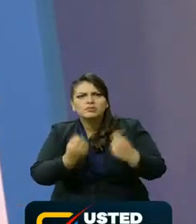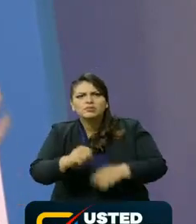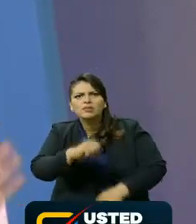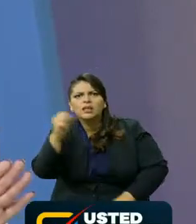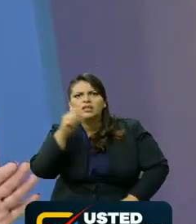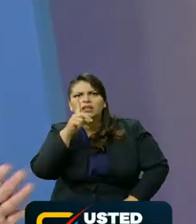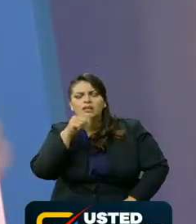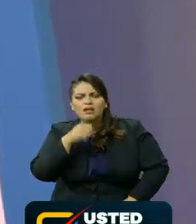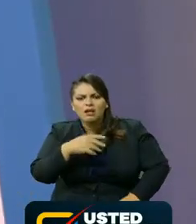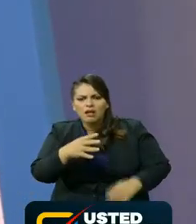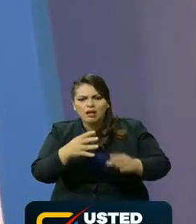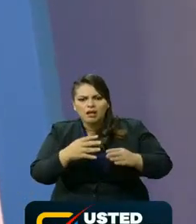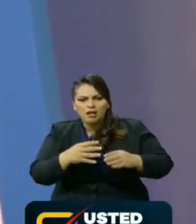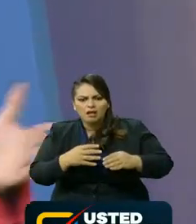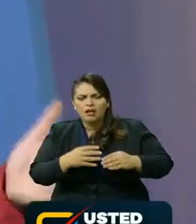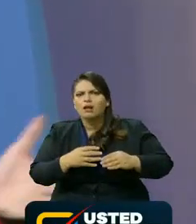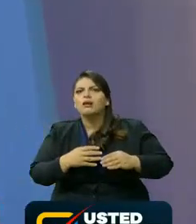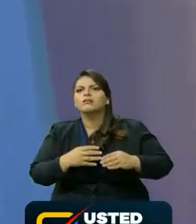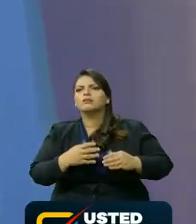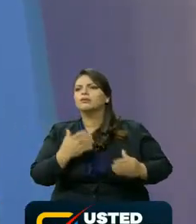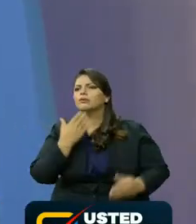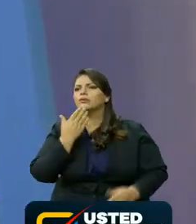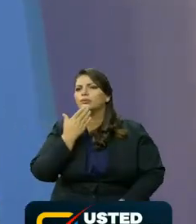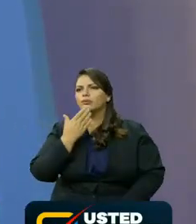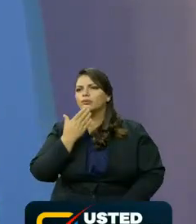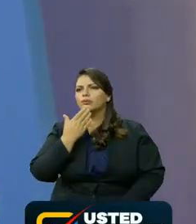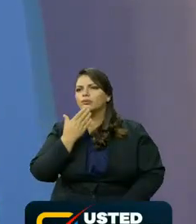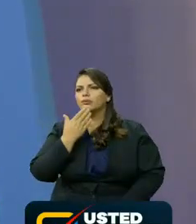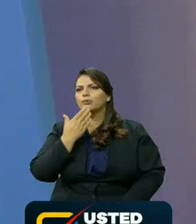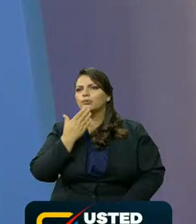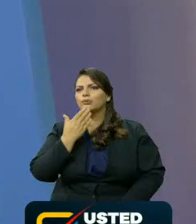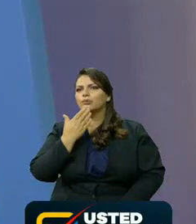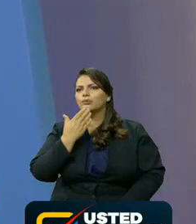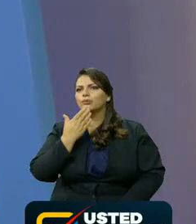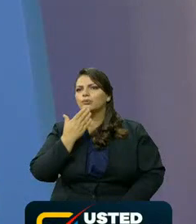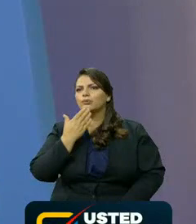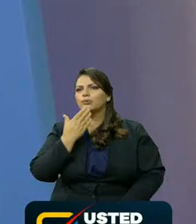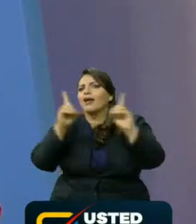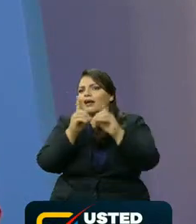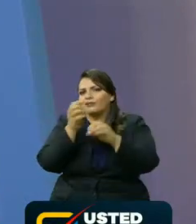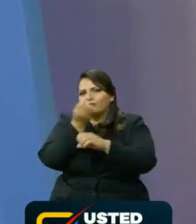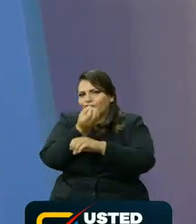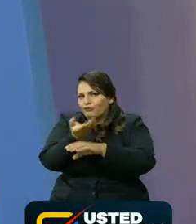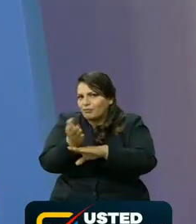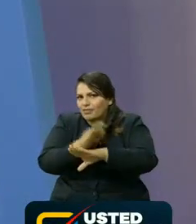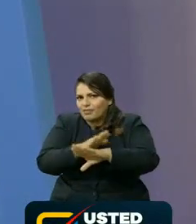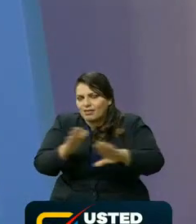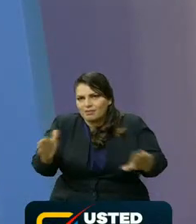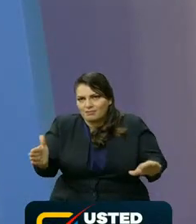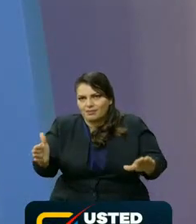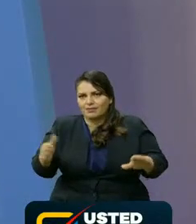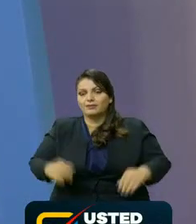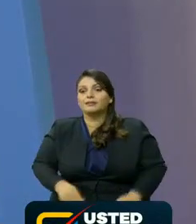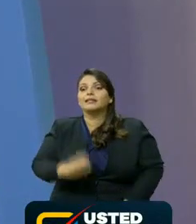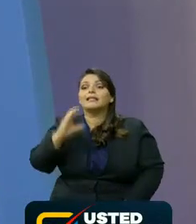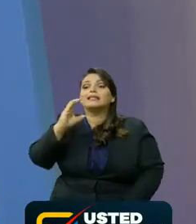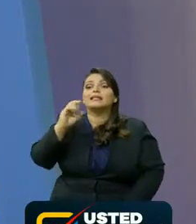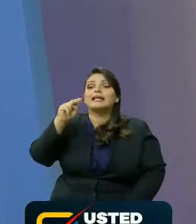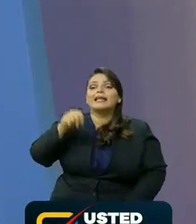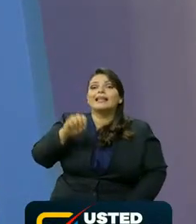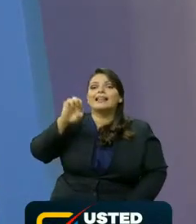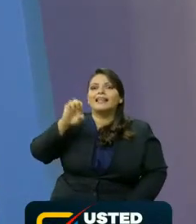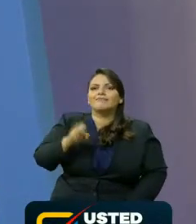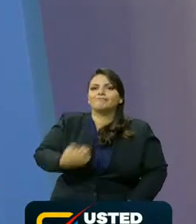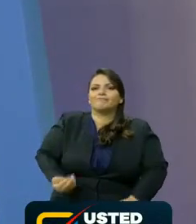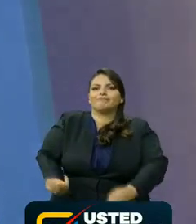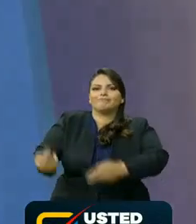de datos, porque hay que hablar con propiedad, como bien lo hemos señalado, no son resultados, ya que los resultados como tales, únicamente la